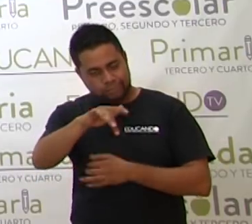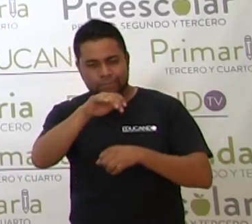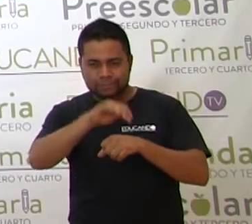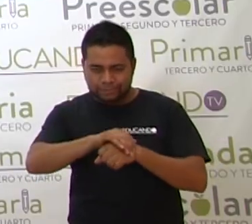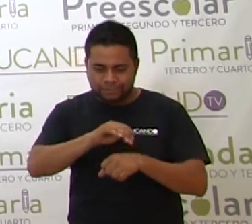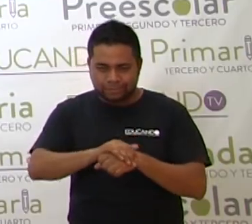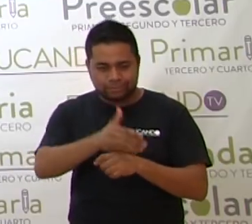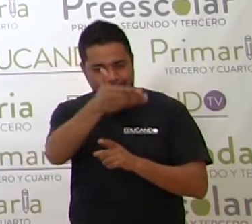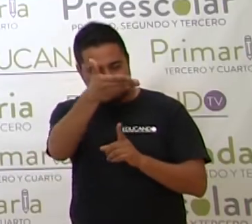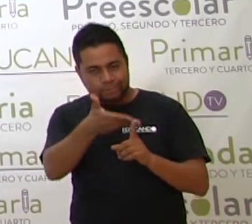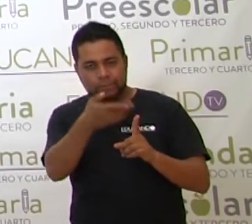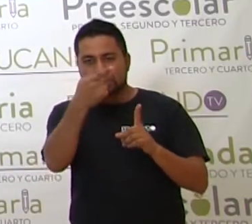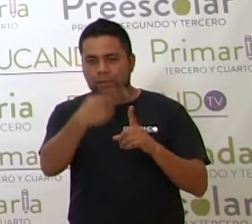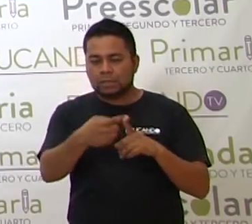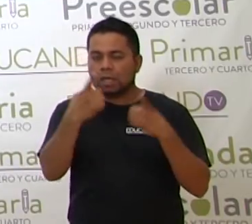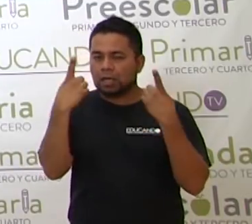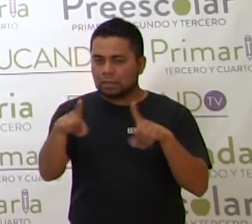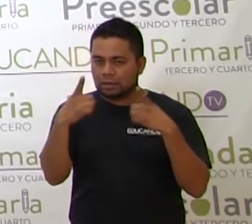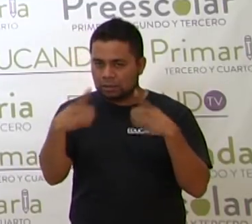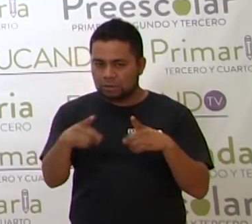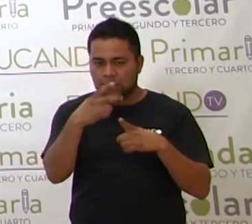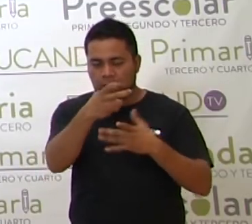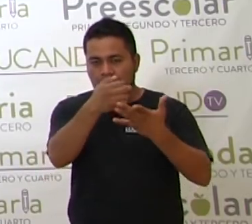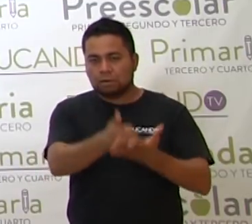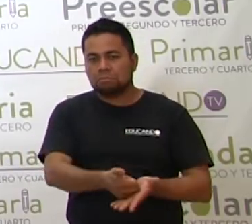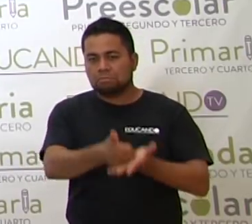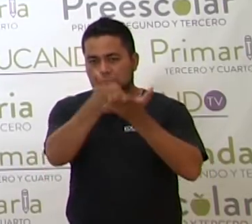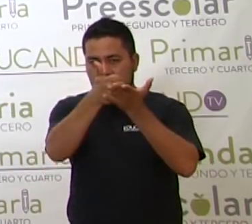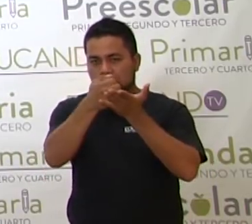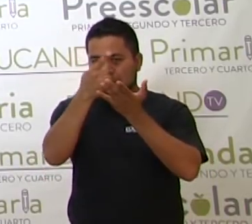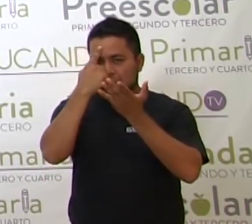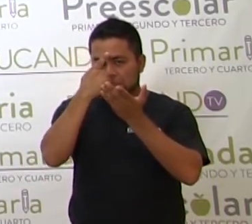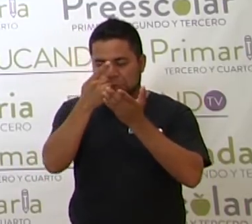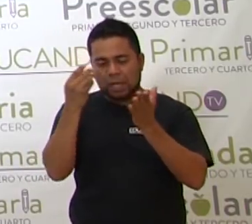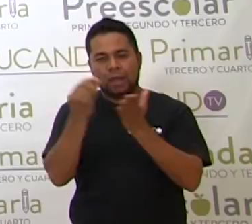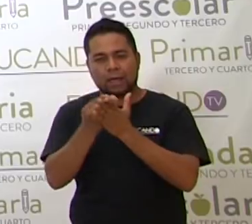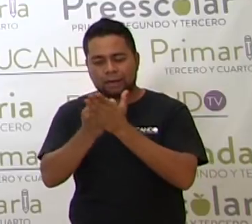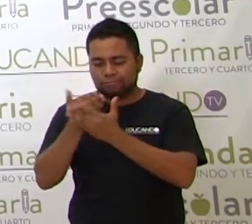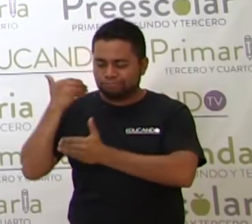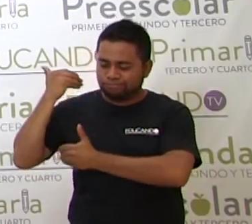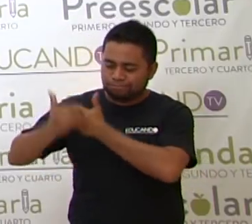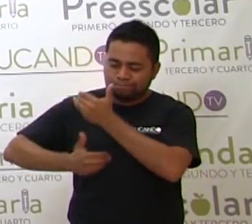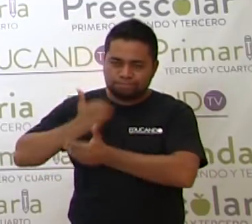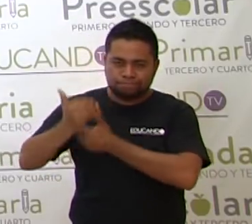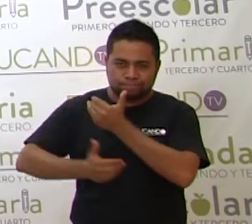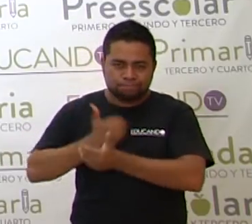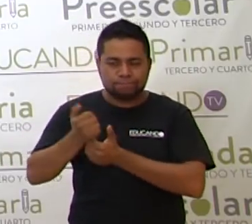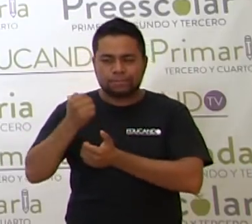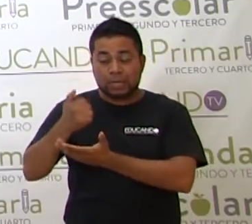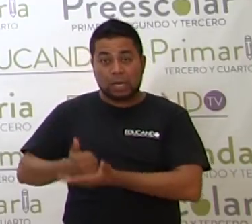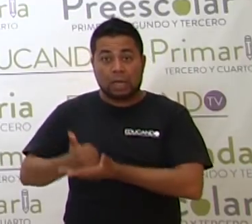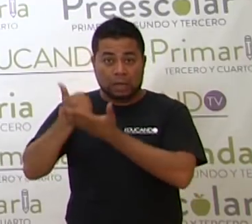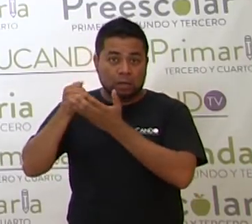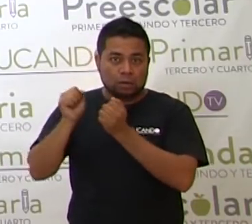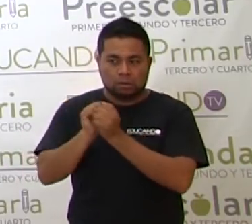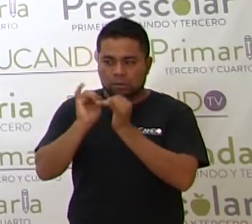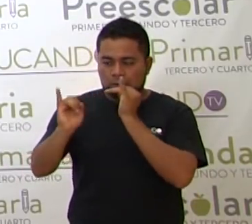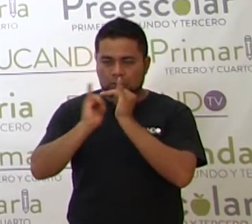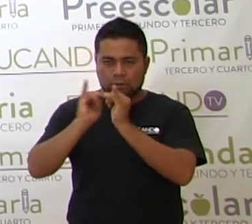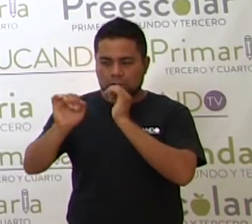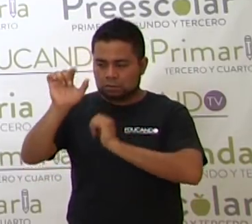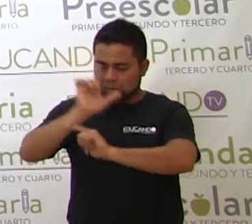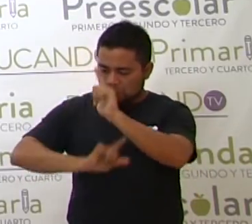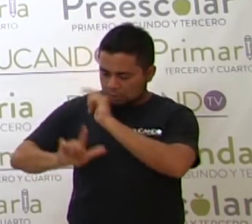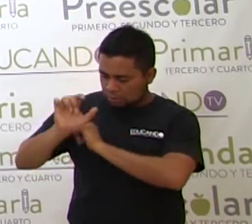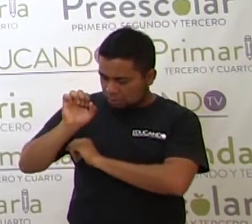amigo y compañero David Ramírez, quien nos estuvo acompañando a lo largo de toda esta sesión y apoyando con la